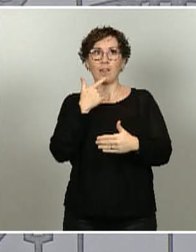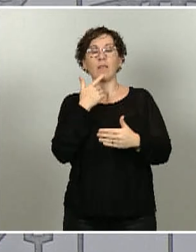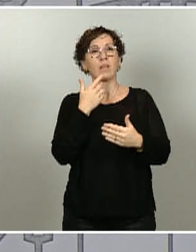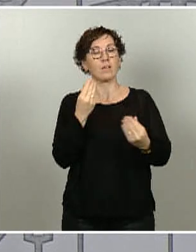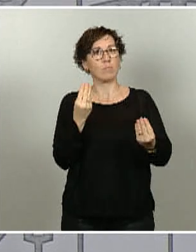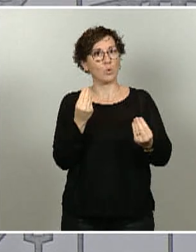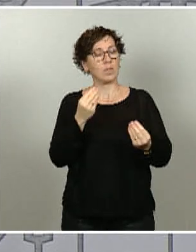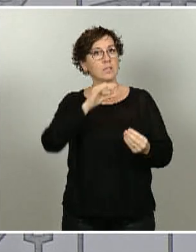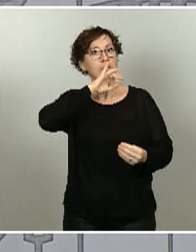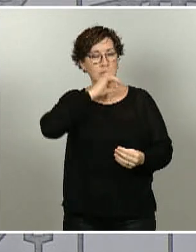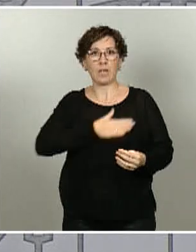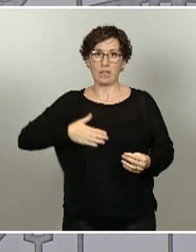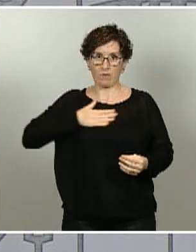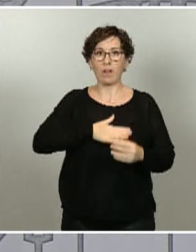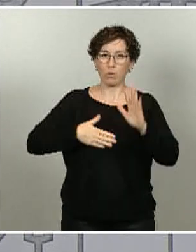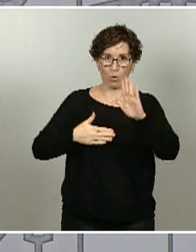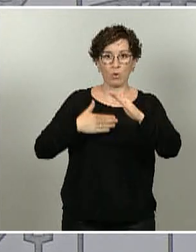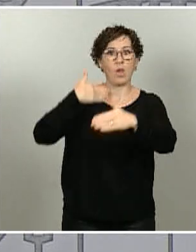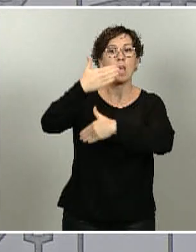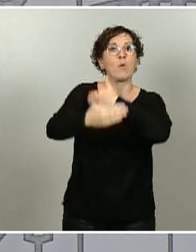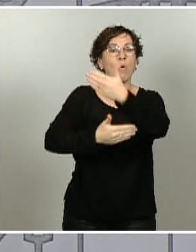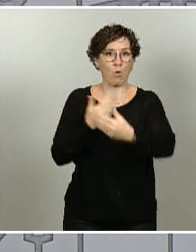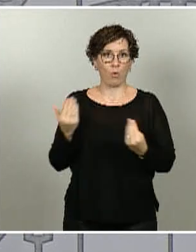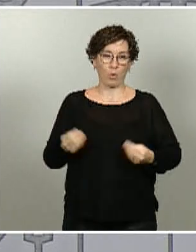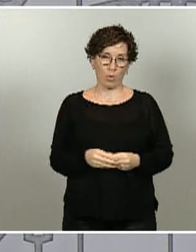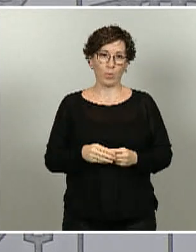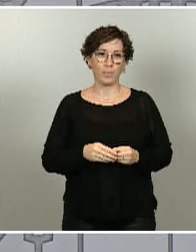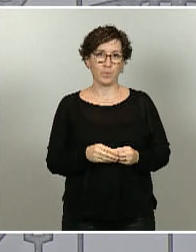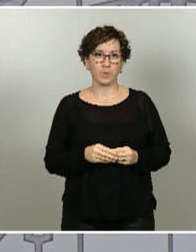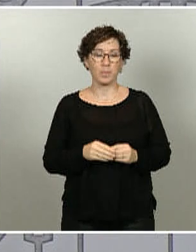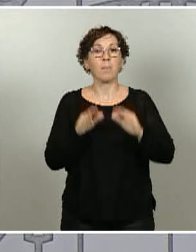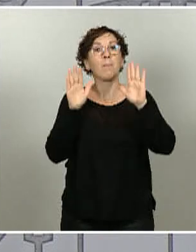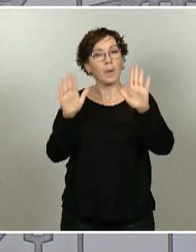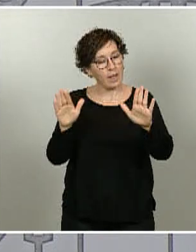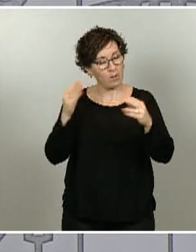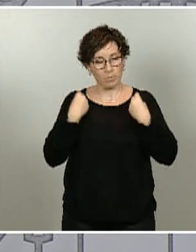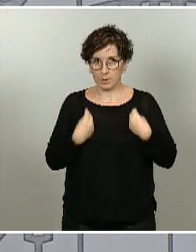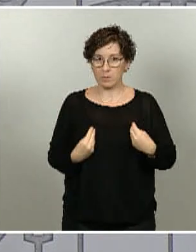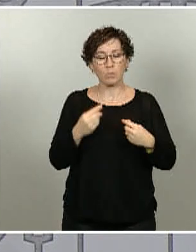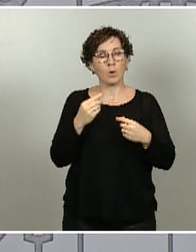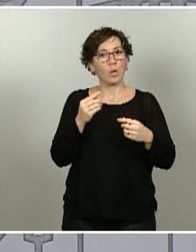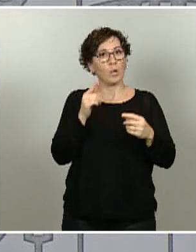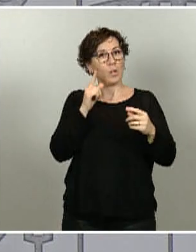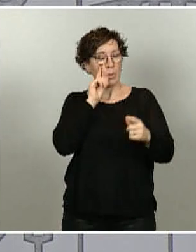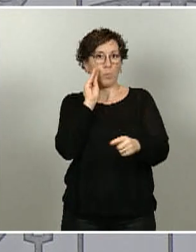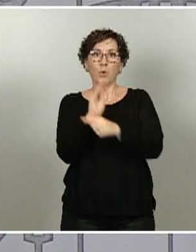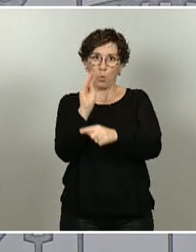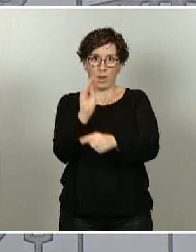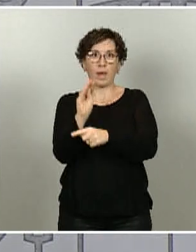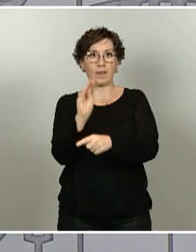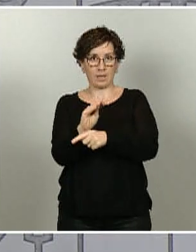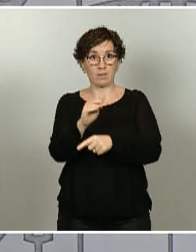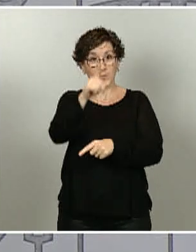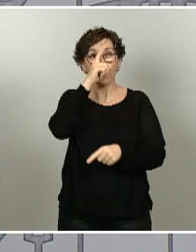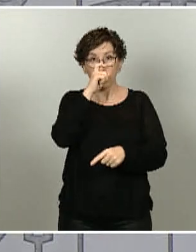evolución que estamos observando en la epidemia. Sin embargo, tenemos que seguir siendo prudentes porque Si recuerdan los datos del estudio de seroprevalencia que